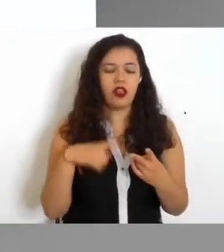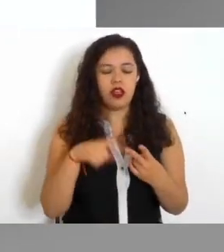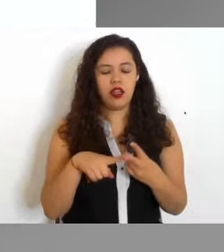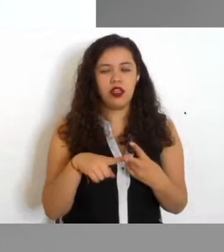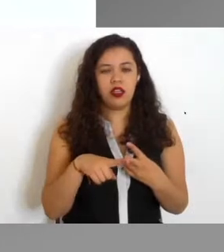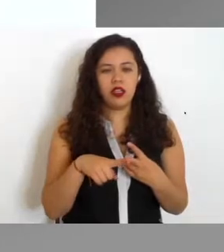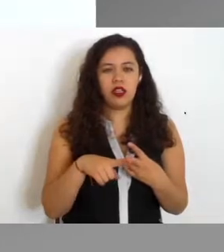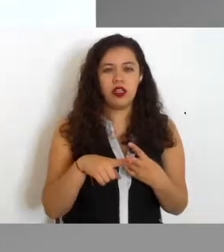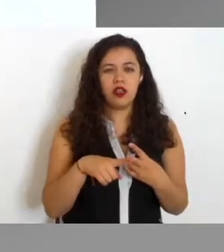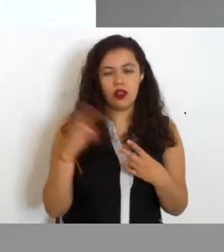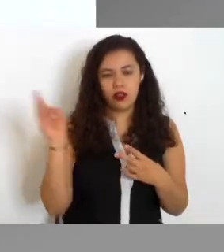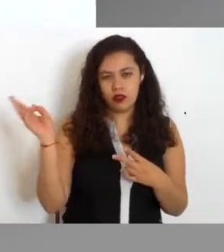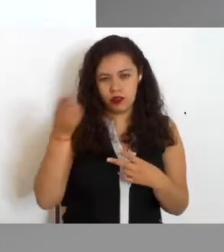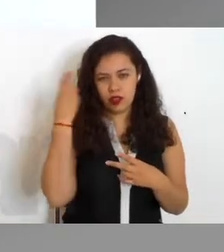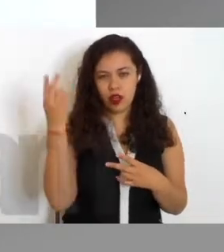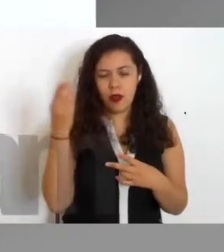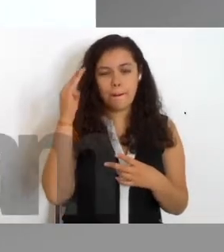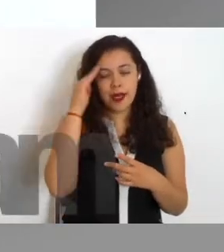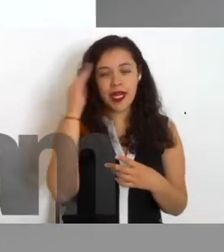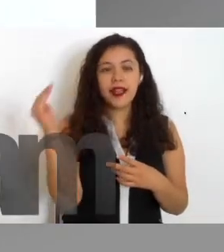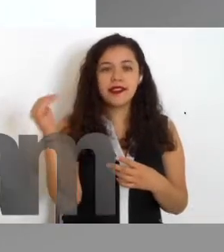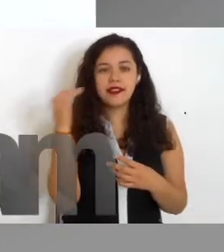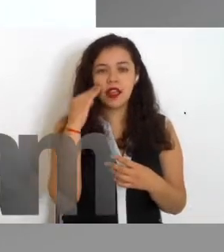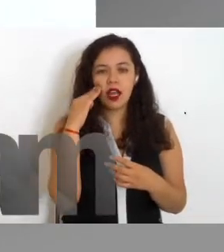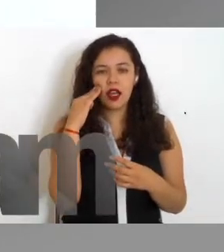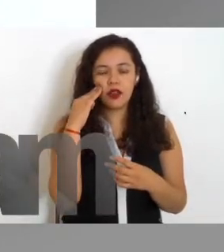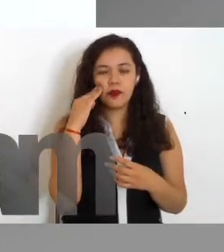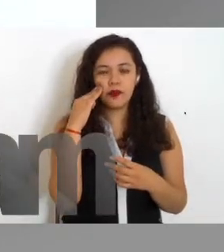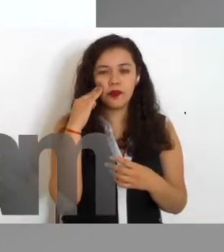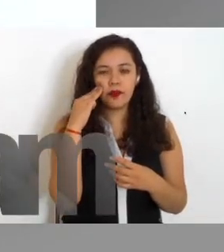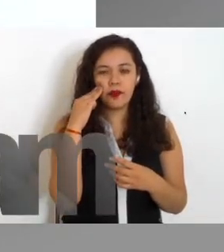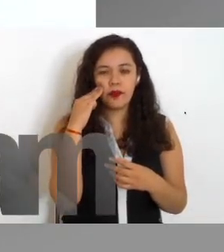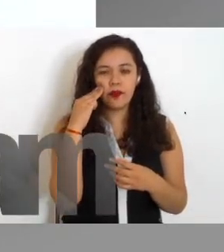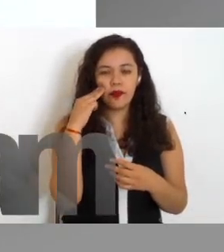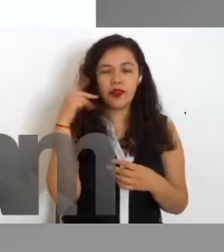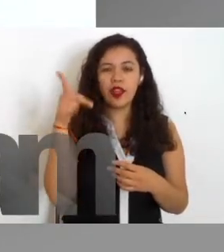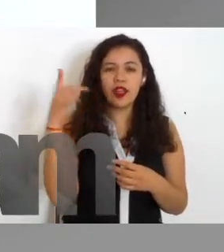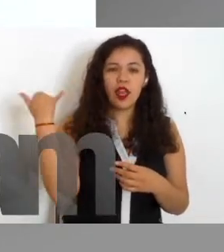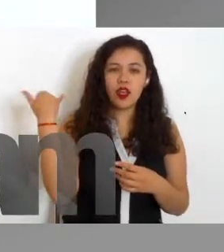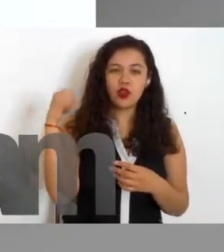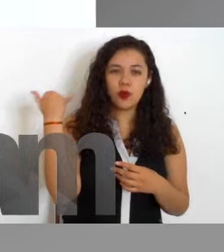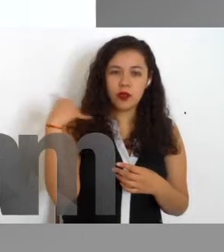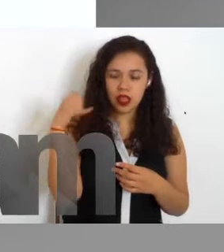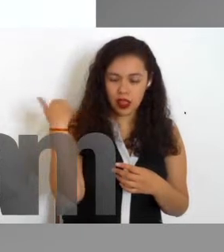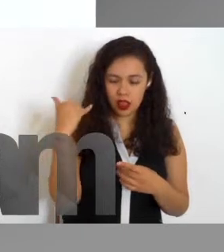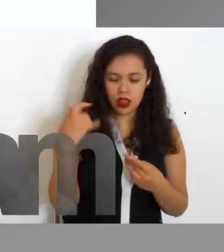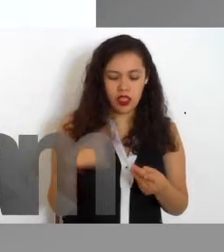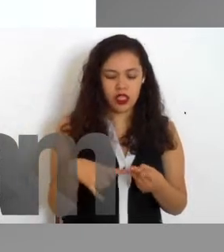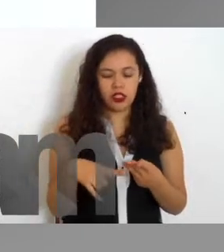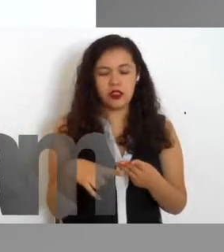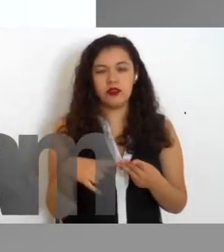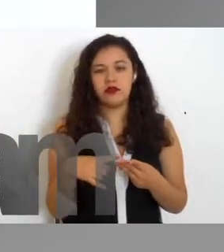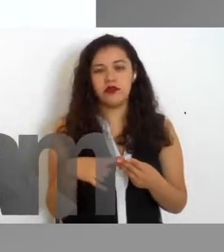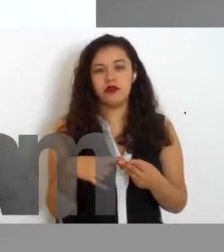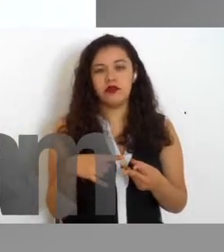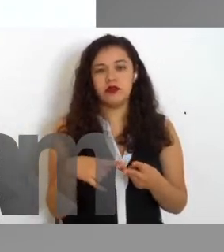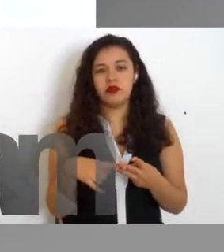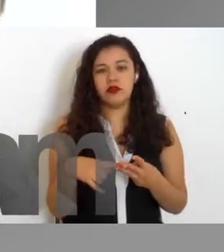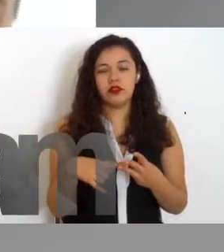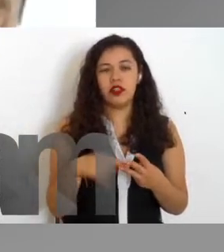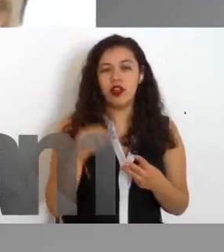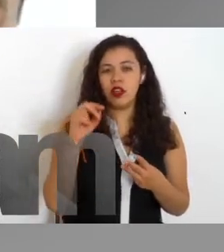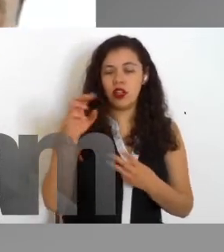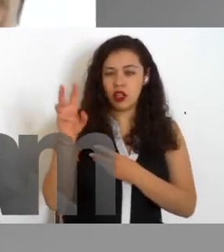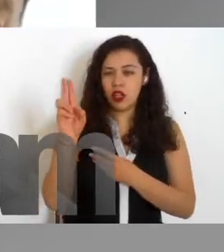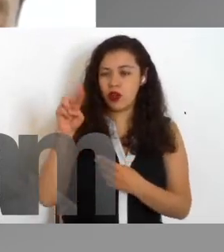universidades, la Marista en Yucatán. hemos trabajado con la UNAM, incluso